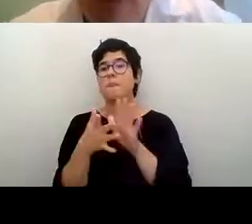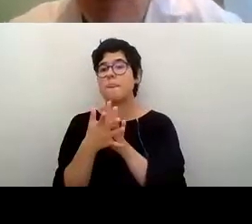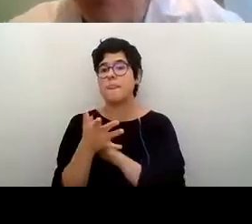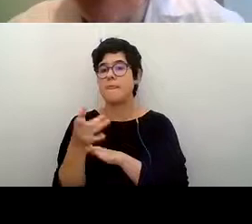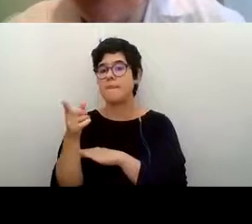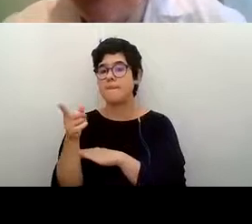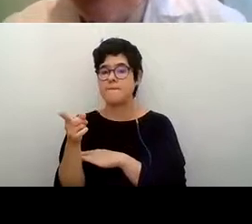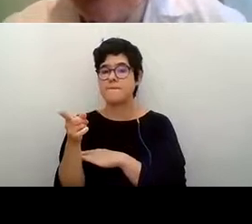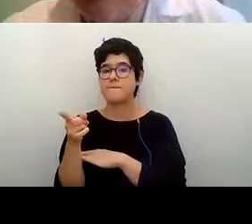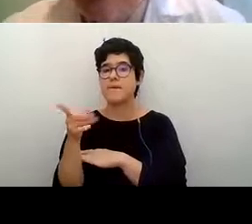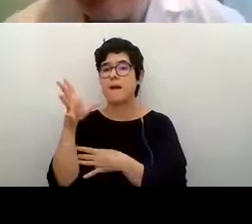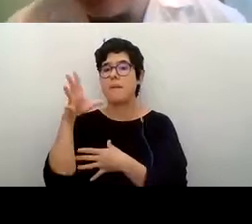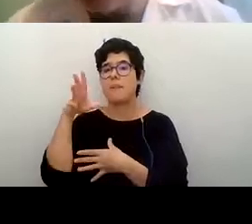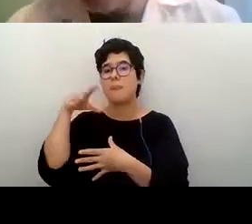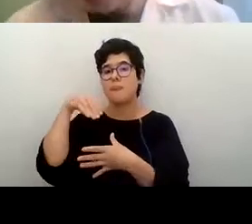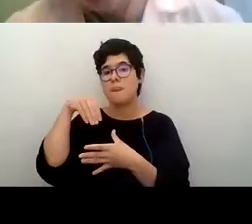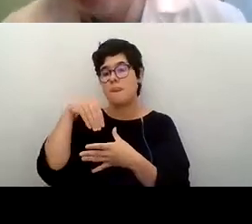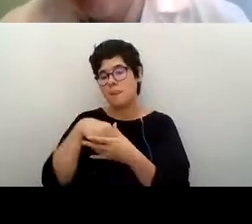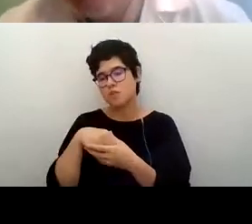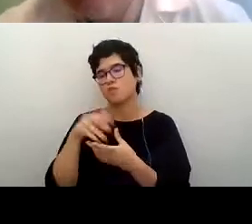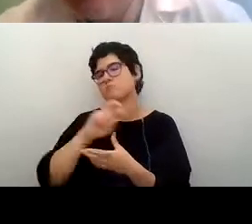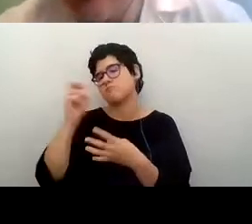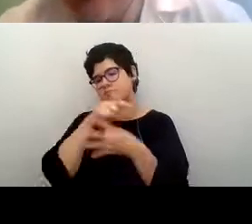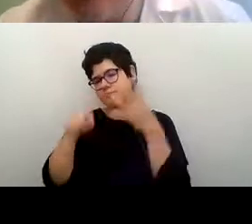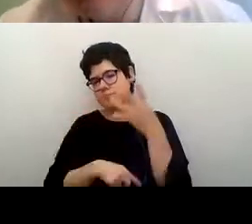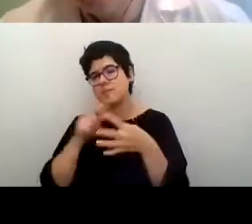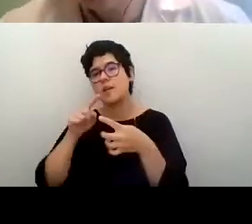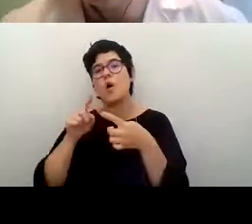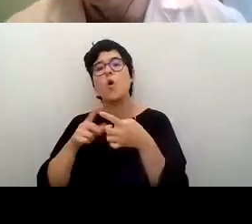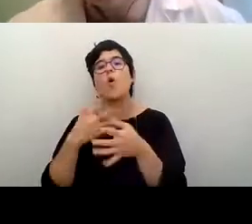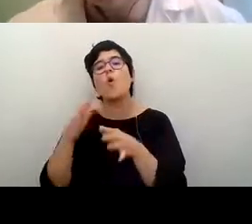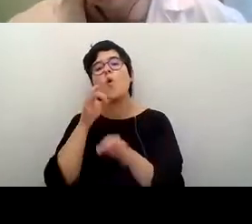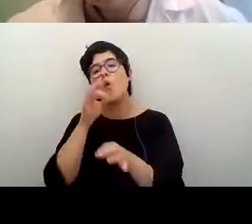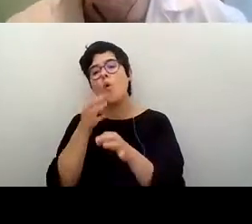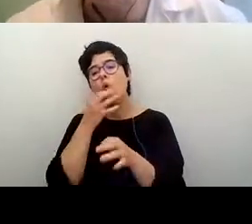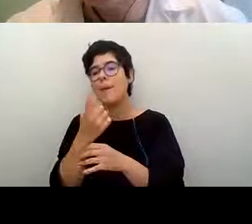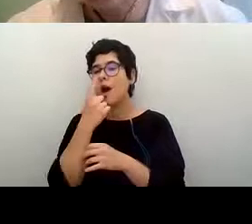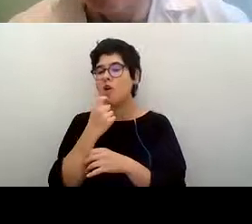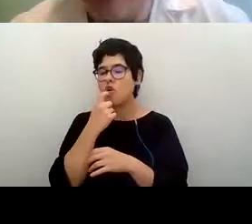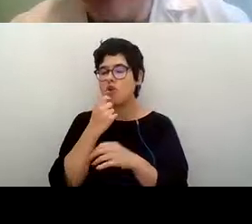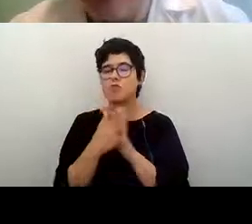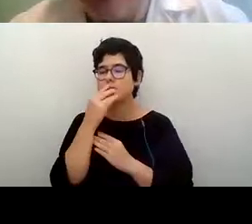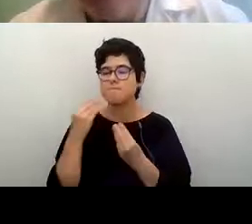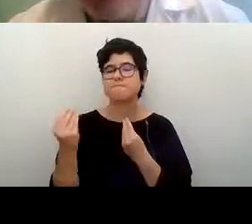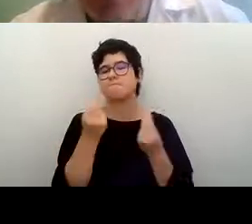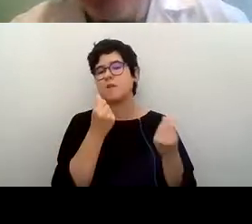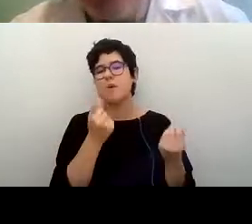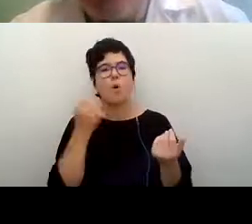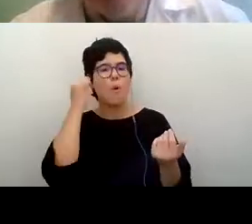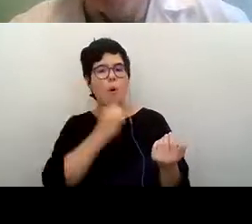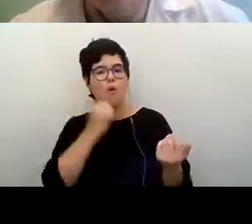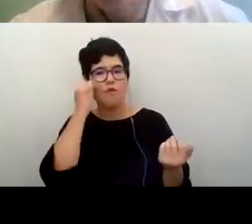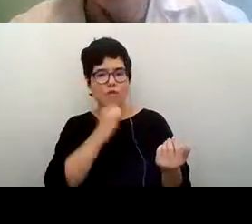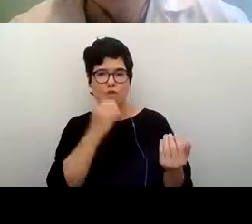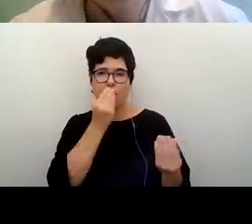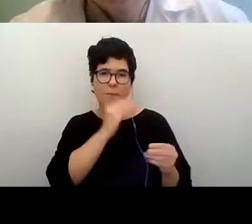estaría formado a partir de, entre otros elementos, extracto de uva roja y por lo tanto tiene un sabor más afrutado, ideal para nuestros